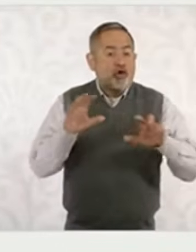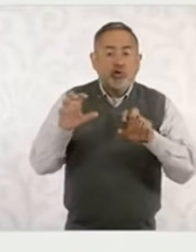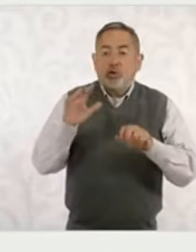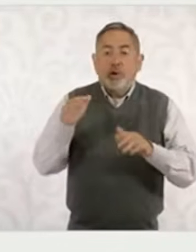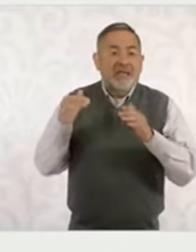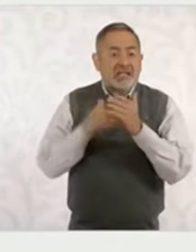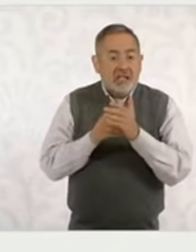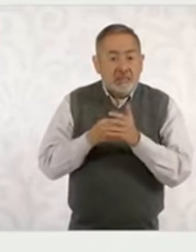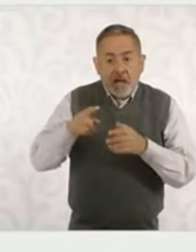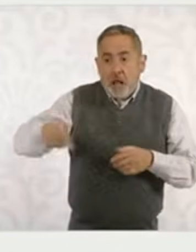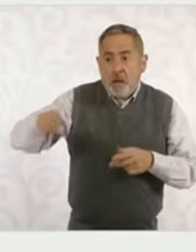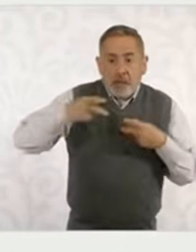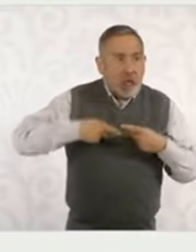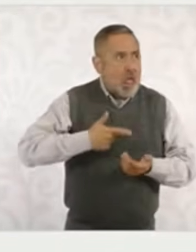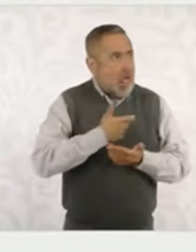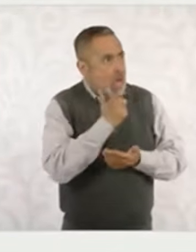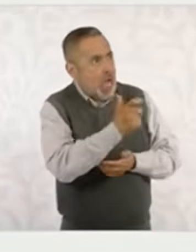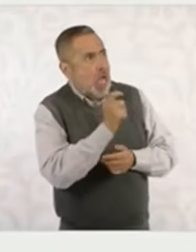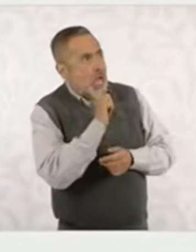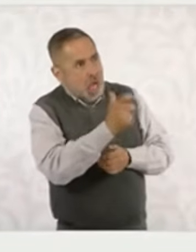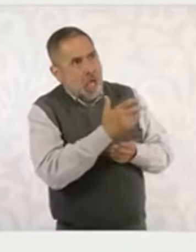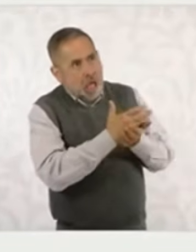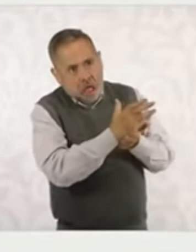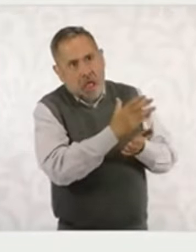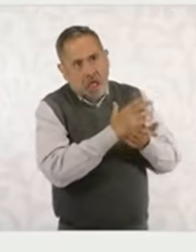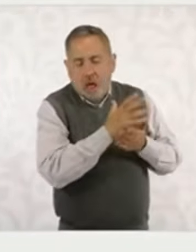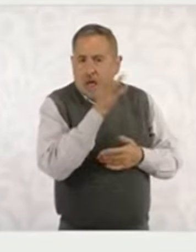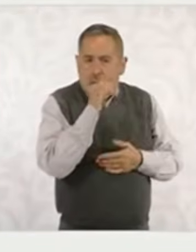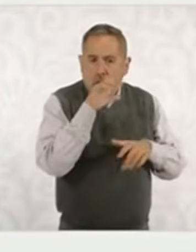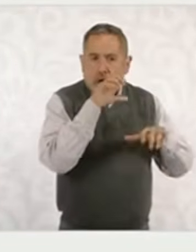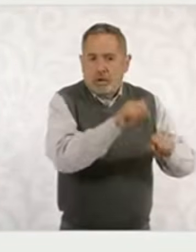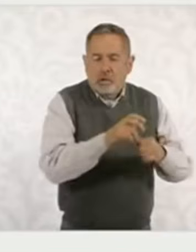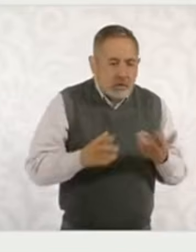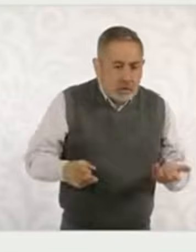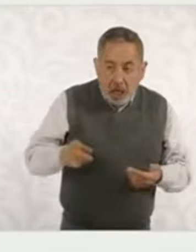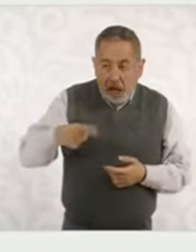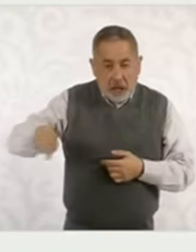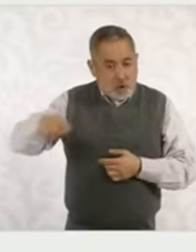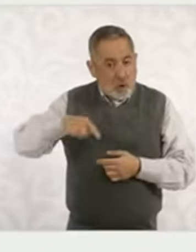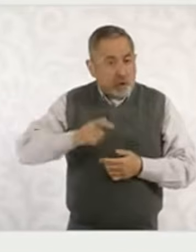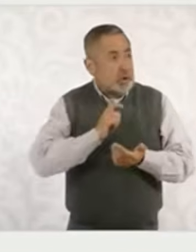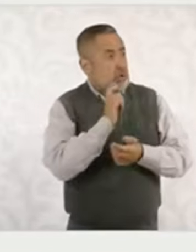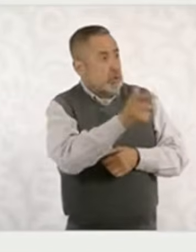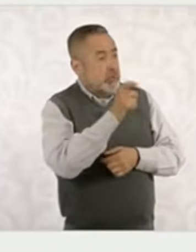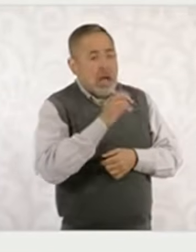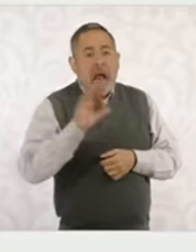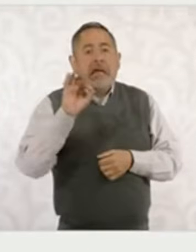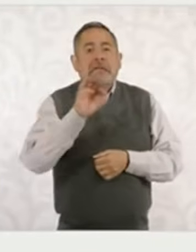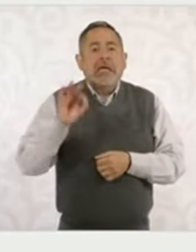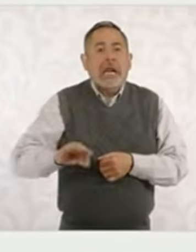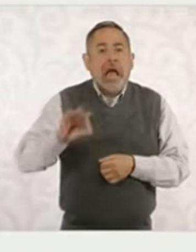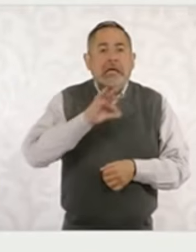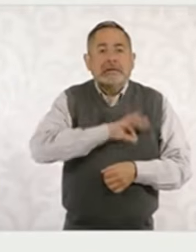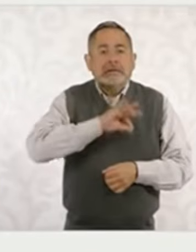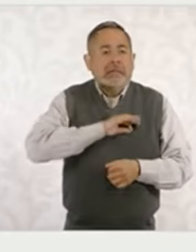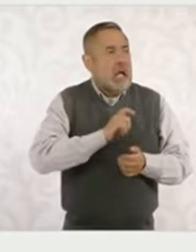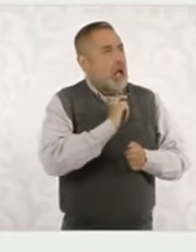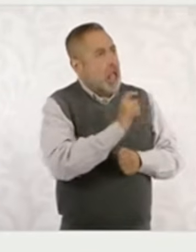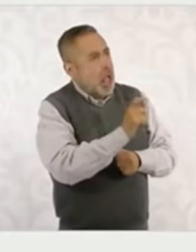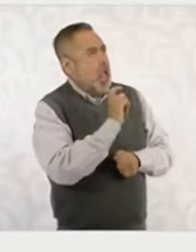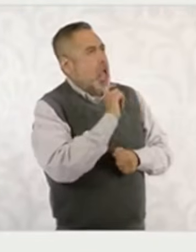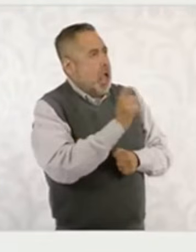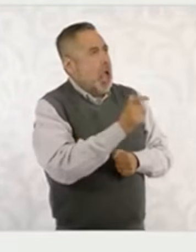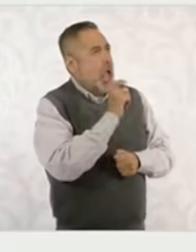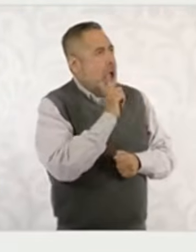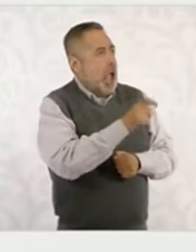4.856.000 créditos impagables. Esto es, aunque la gente pagara intereses y capital, se les cobraba